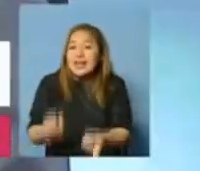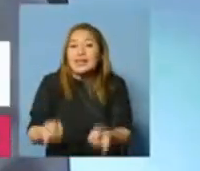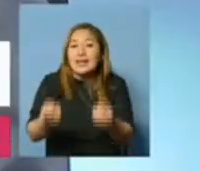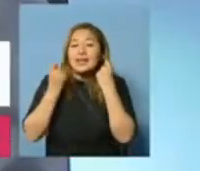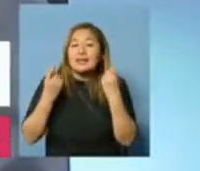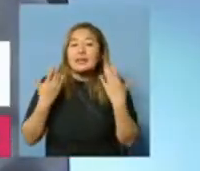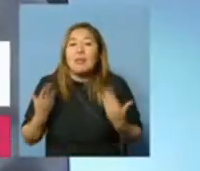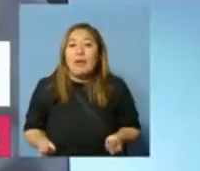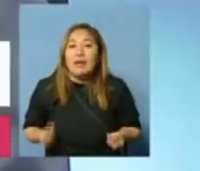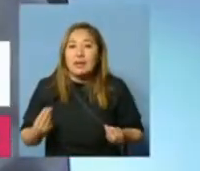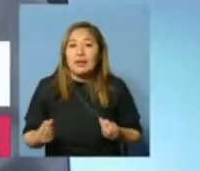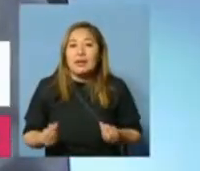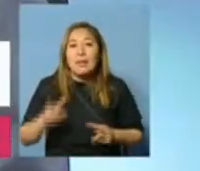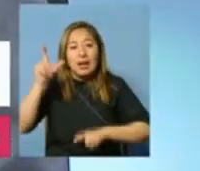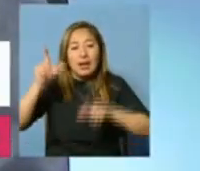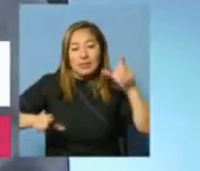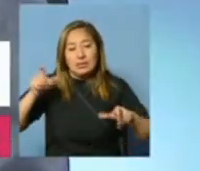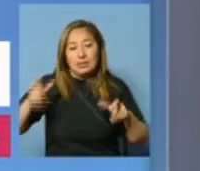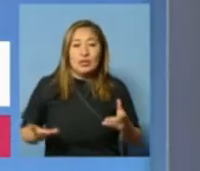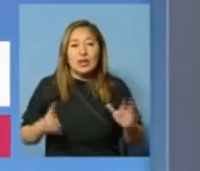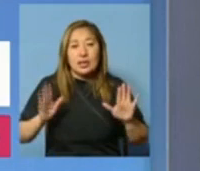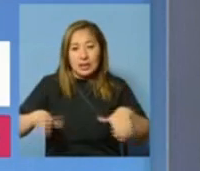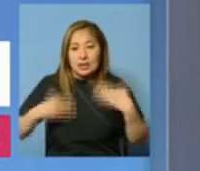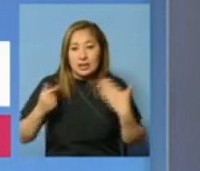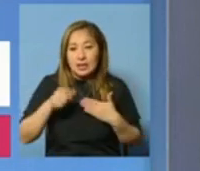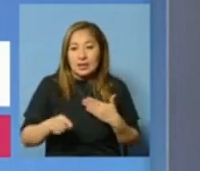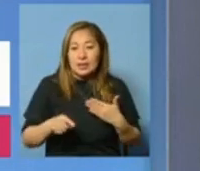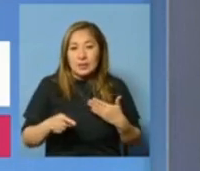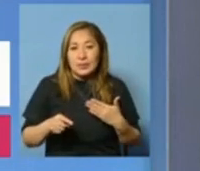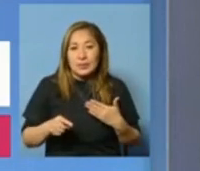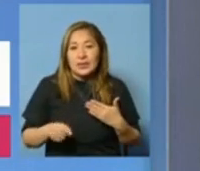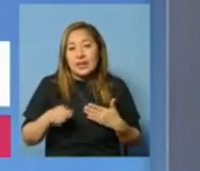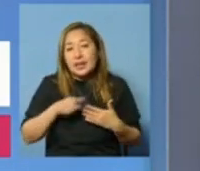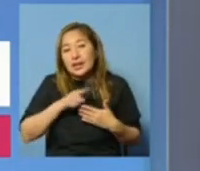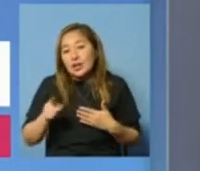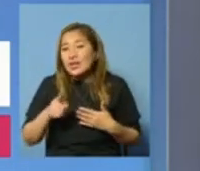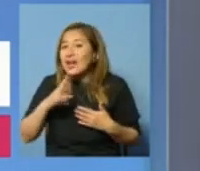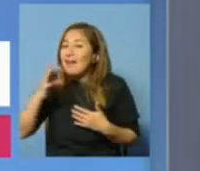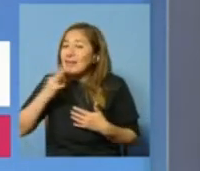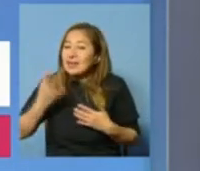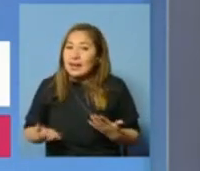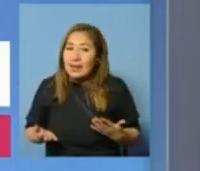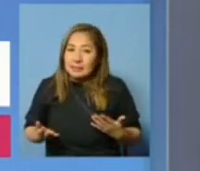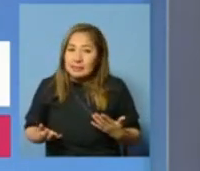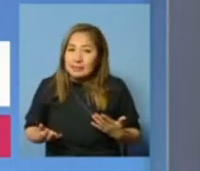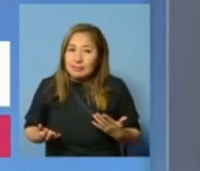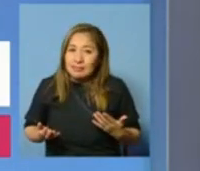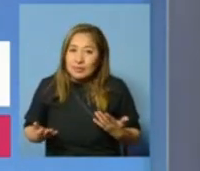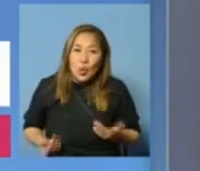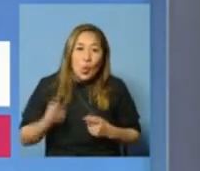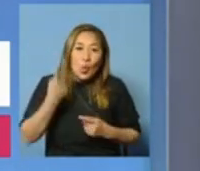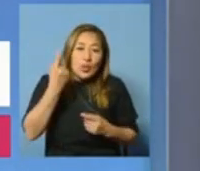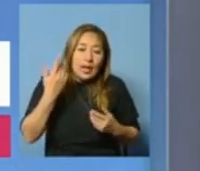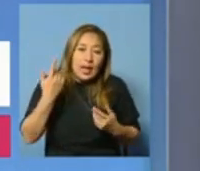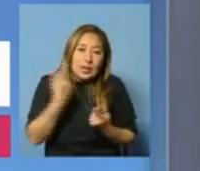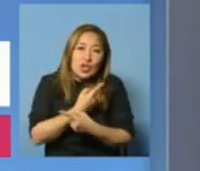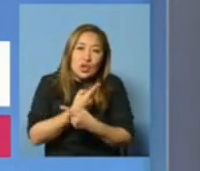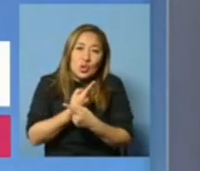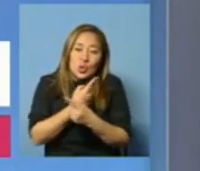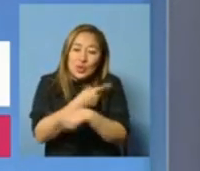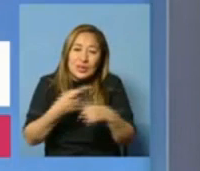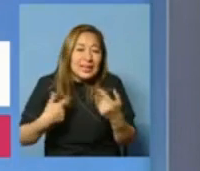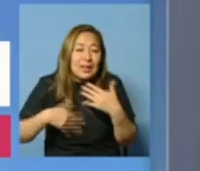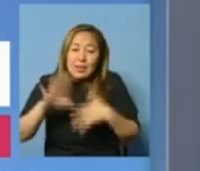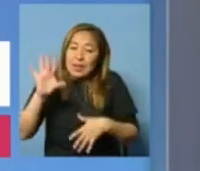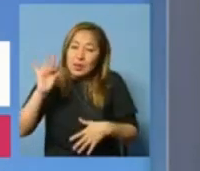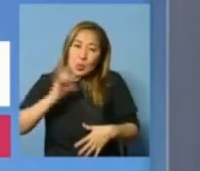necesarias para la gente. Por eso quizás, Pedro, la verdad que una de las cosas que más me dolió,